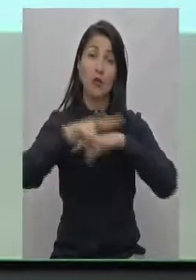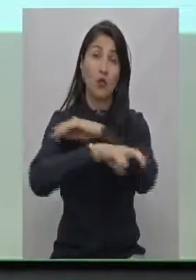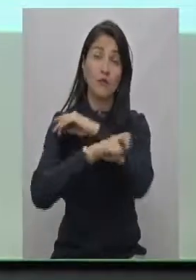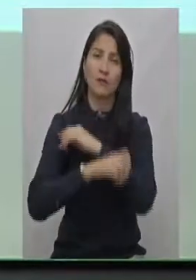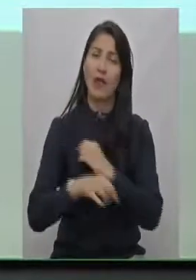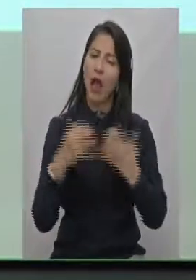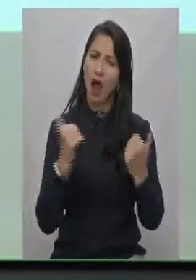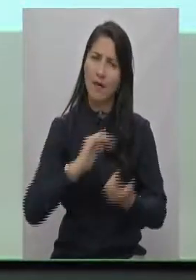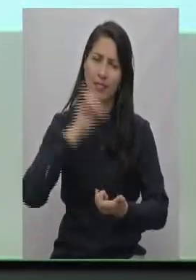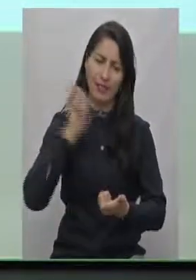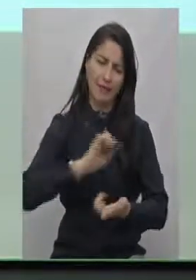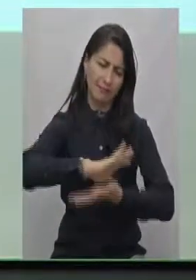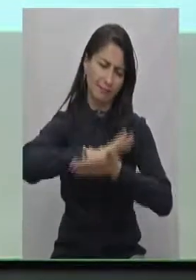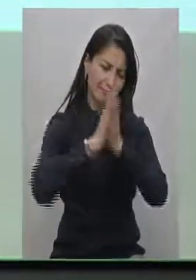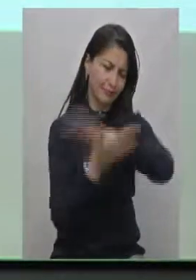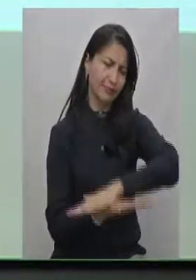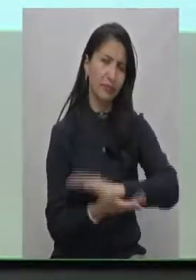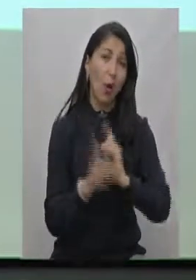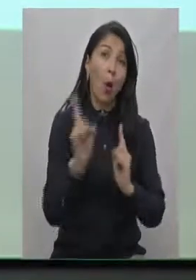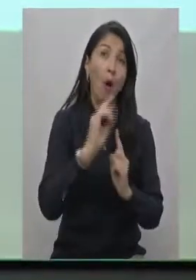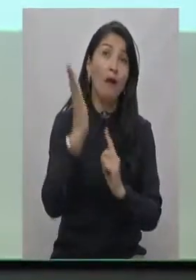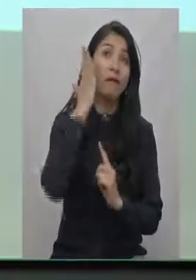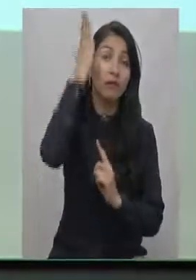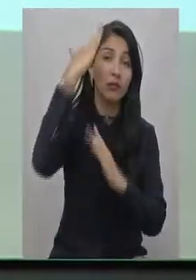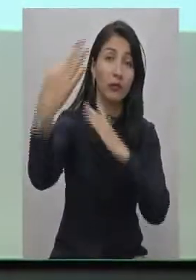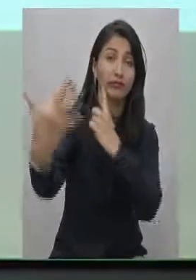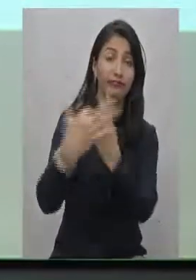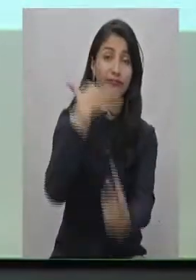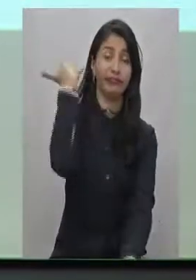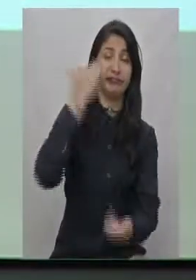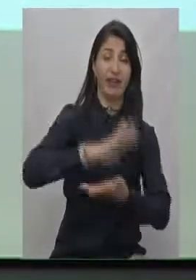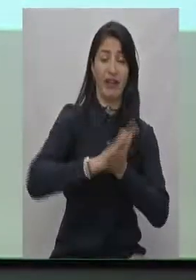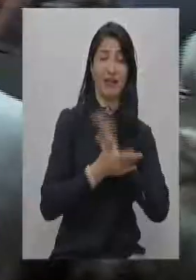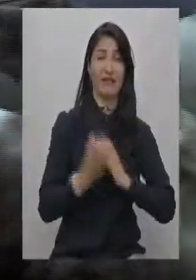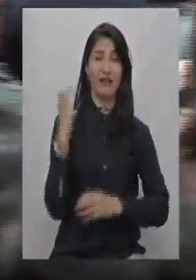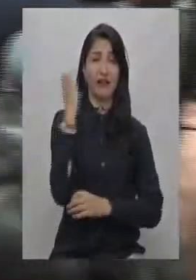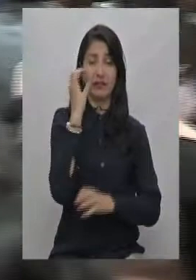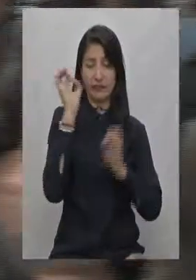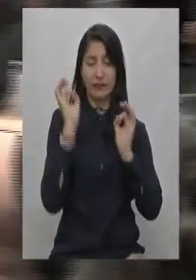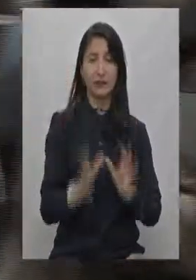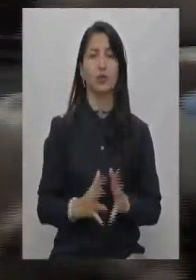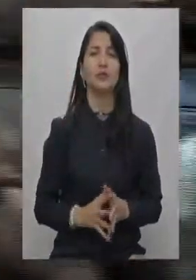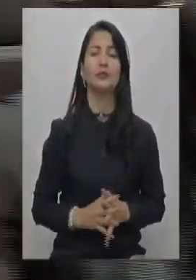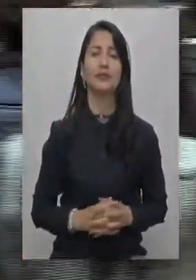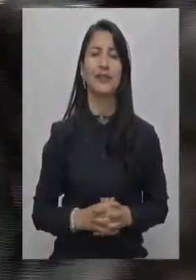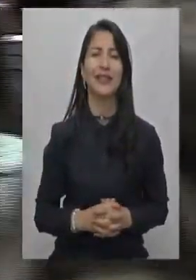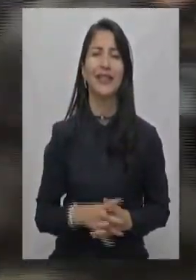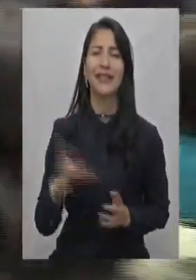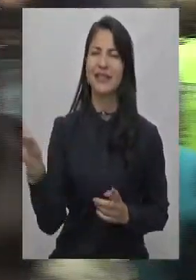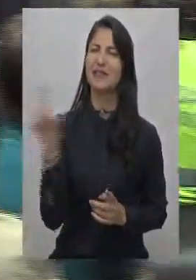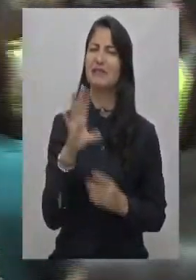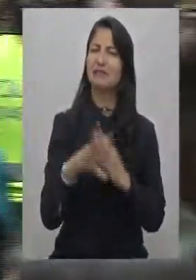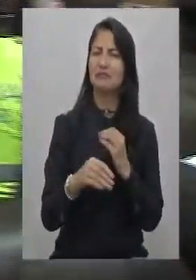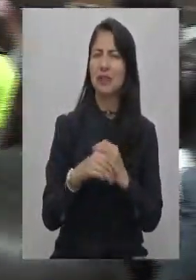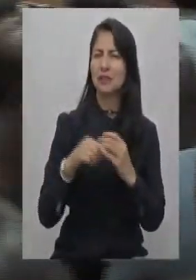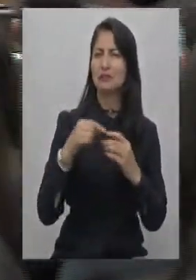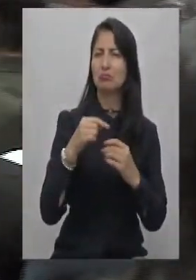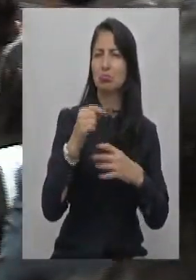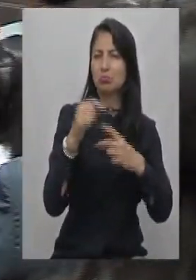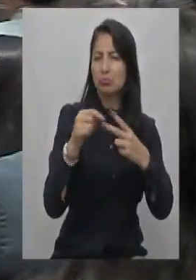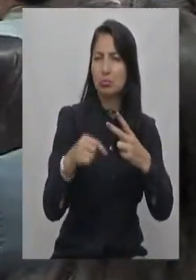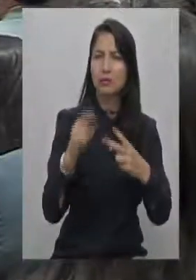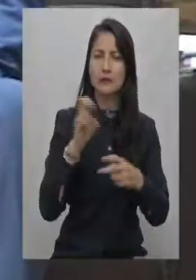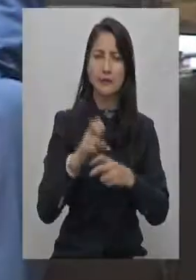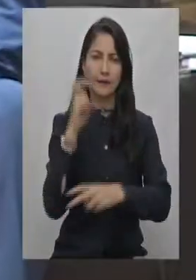no acabamos con la corrupción acaba con el Estado colombiano. En su intervención, el Contralor General también se refirió al proceso